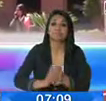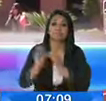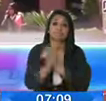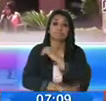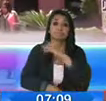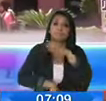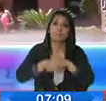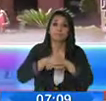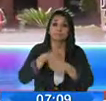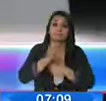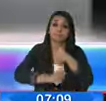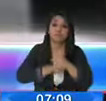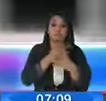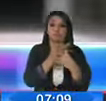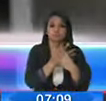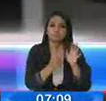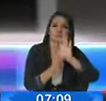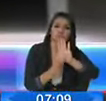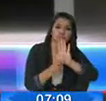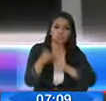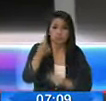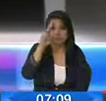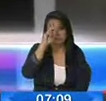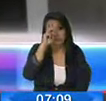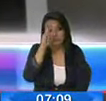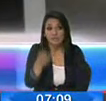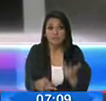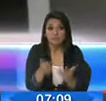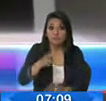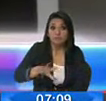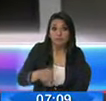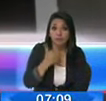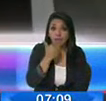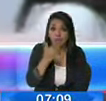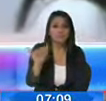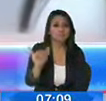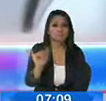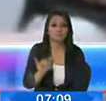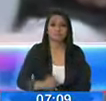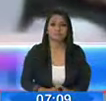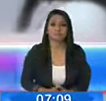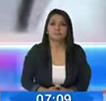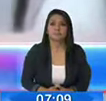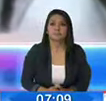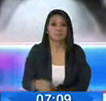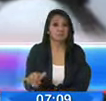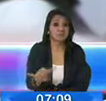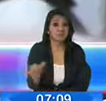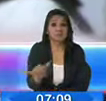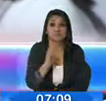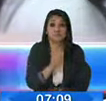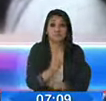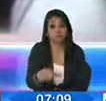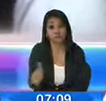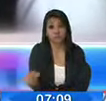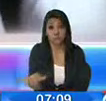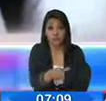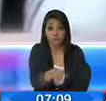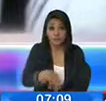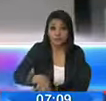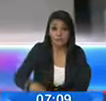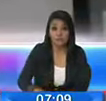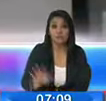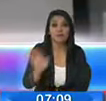impuesta deberá servir de ejemplo a quienes piensen cometer similar hecho delictivo, dicen. Es ejemplo para que no cometan otros delitos como está